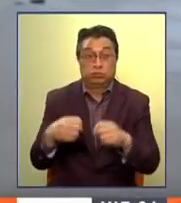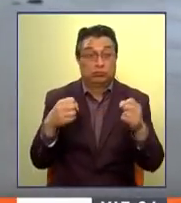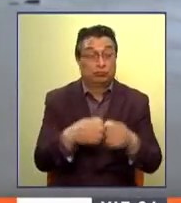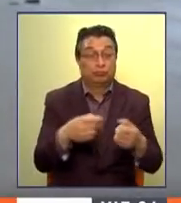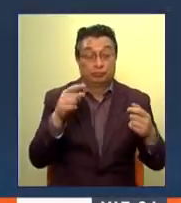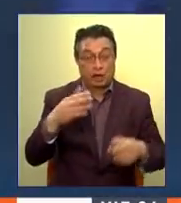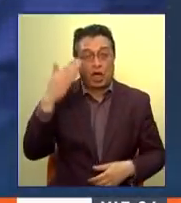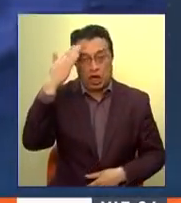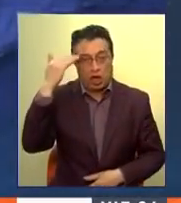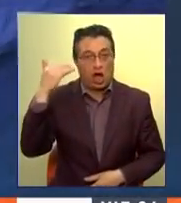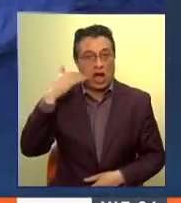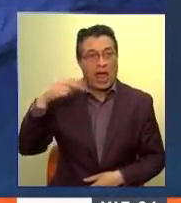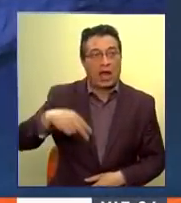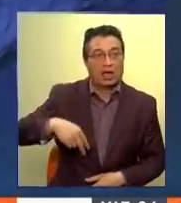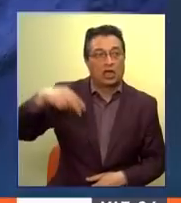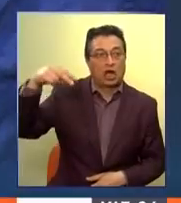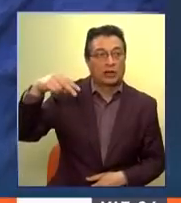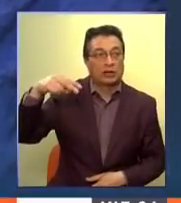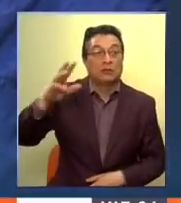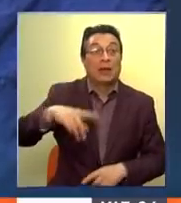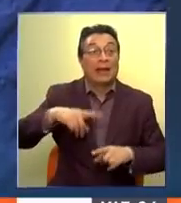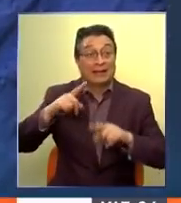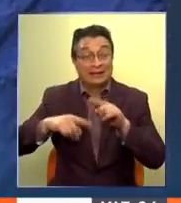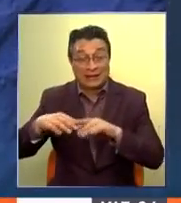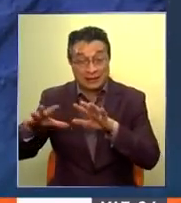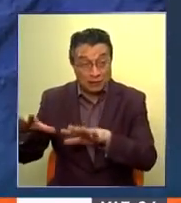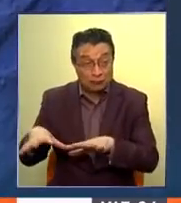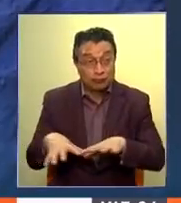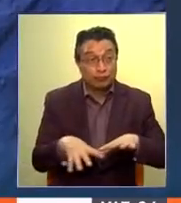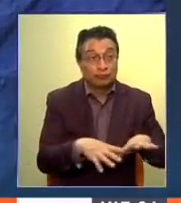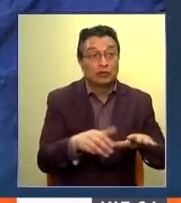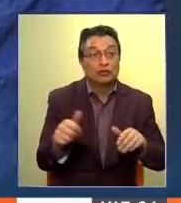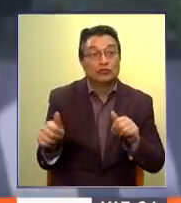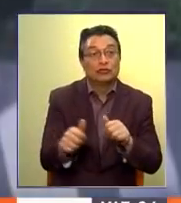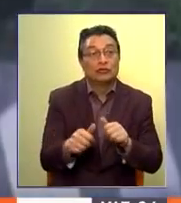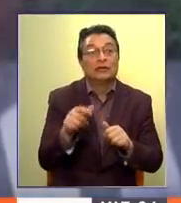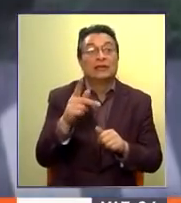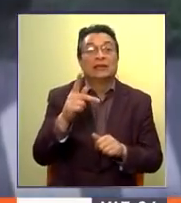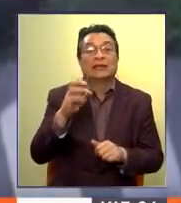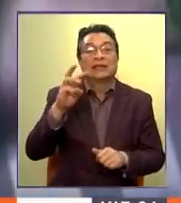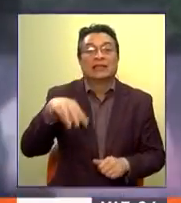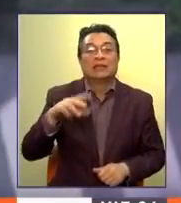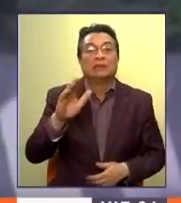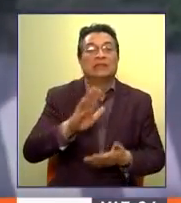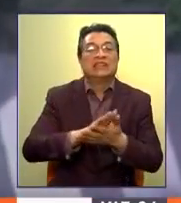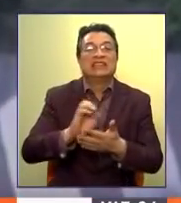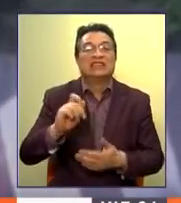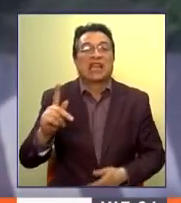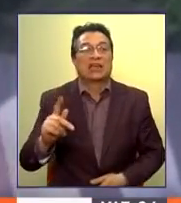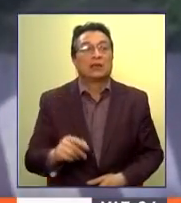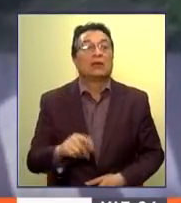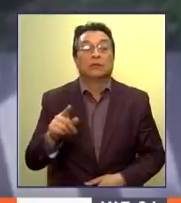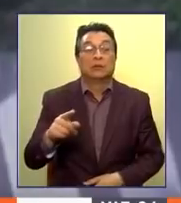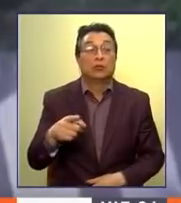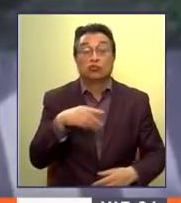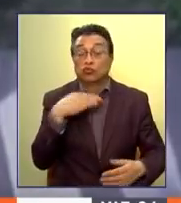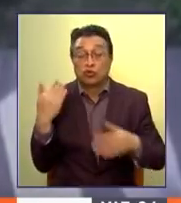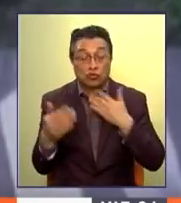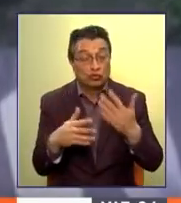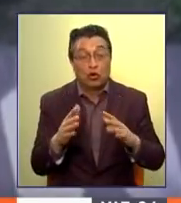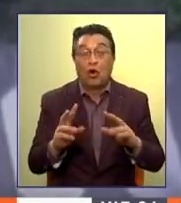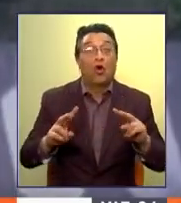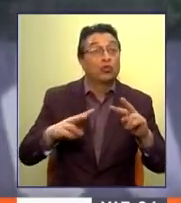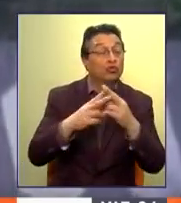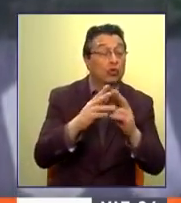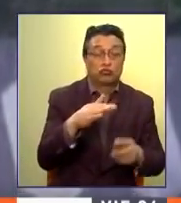en Corea del Norte tras tocar tierra este jueves en la costera ciudad de Kimcheok. No hubo víctimas ni daños en la